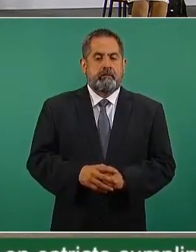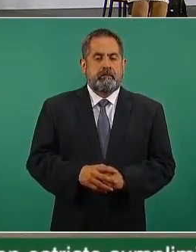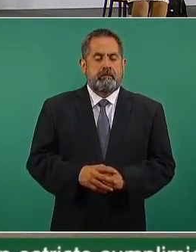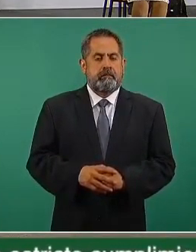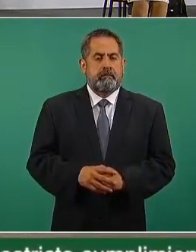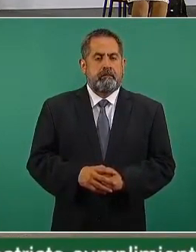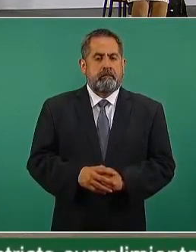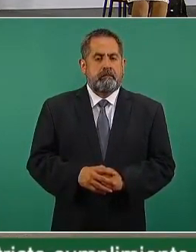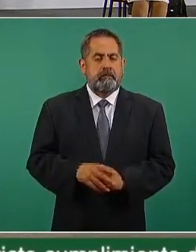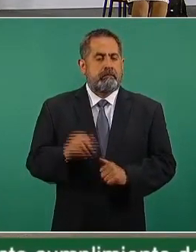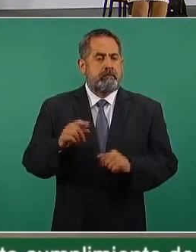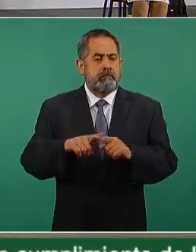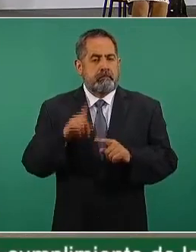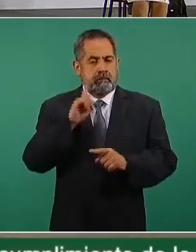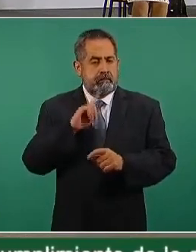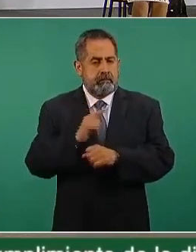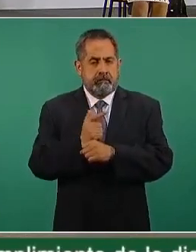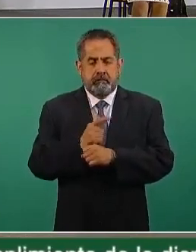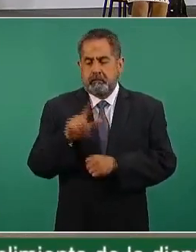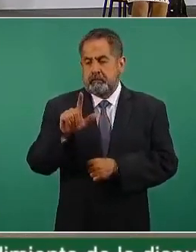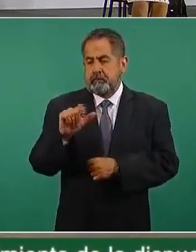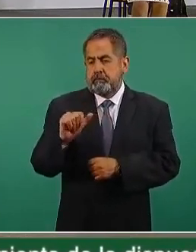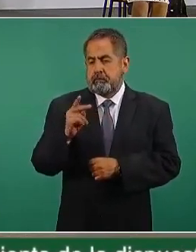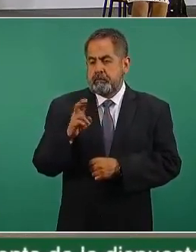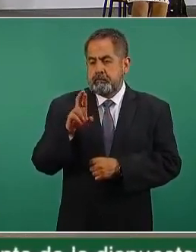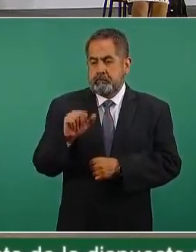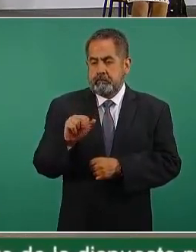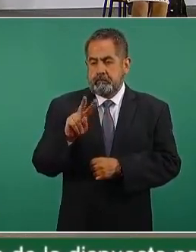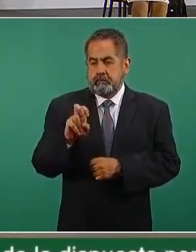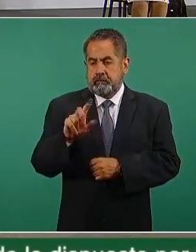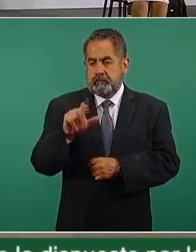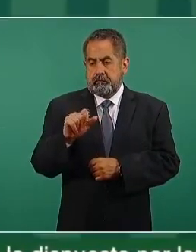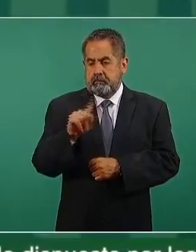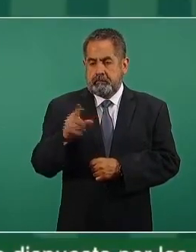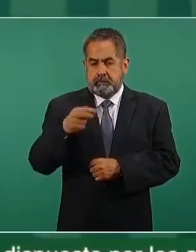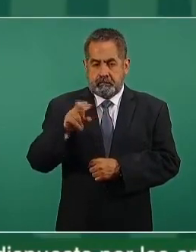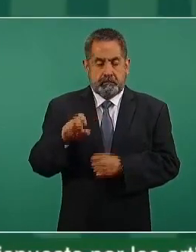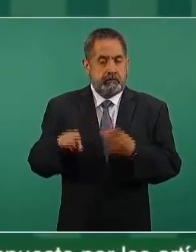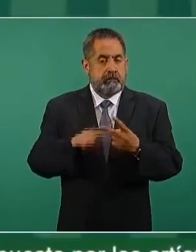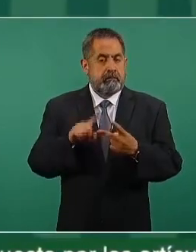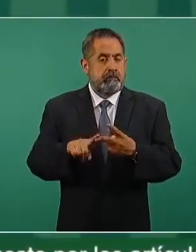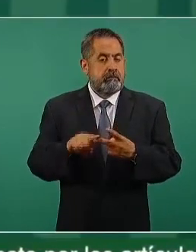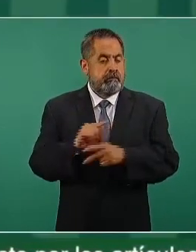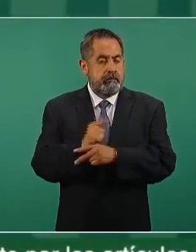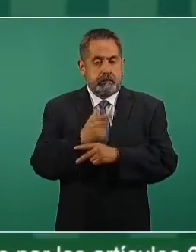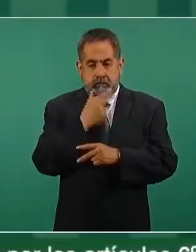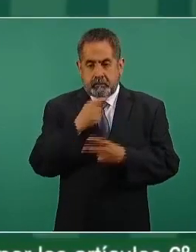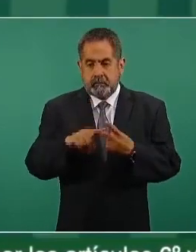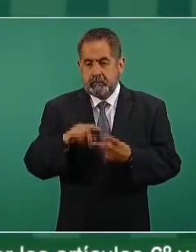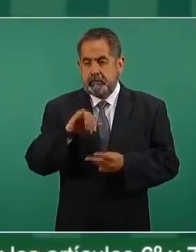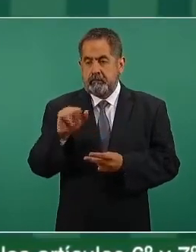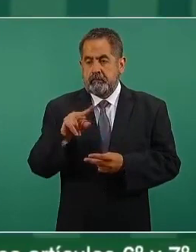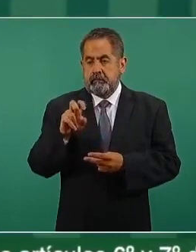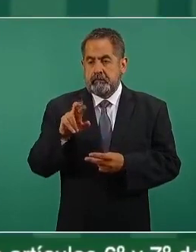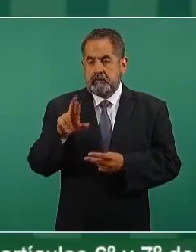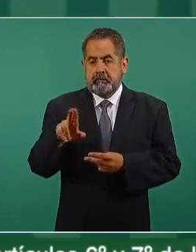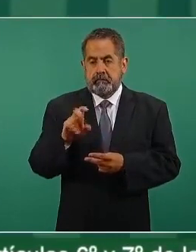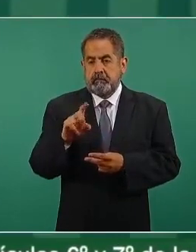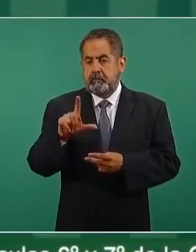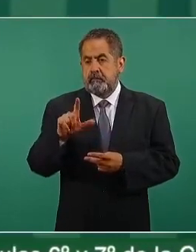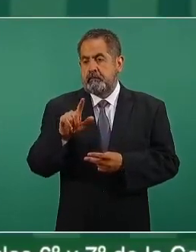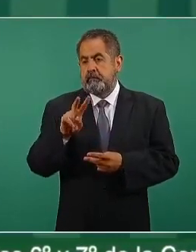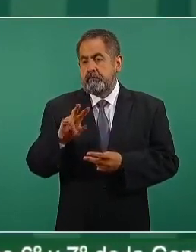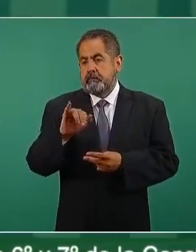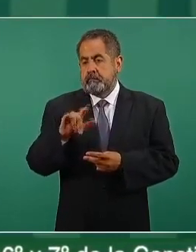pues a la licenciada Laura Velázquez y al licenciado Javier González del Villar que